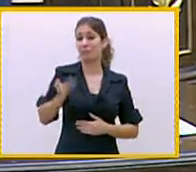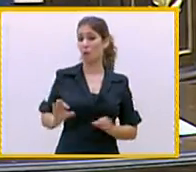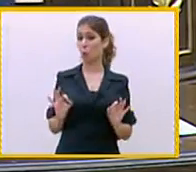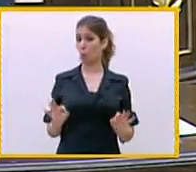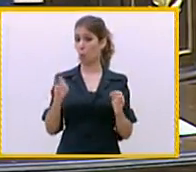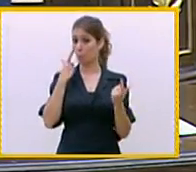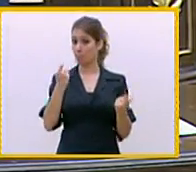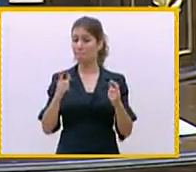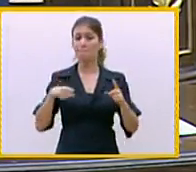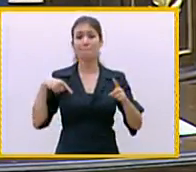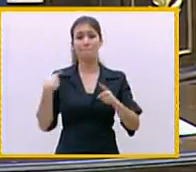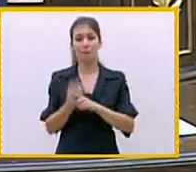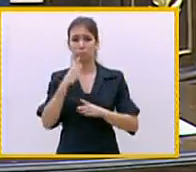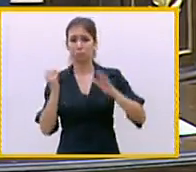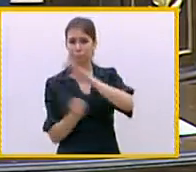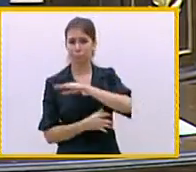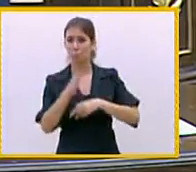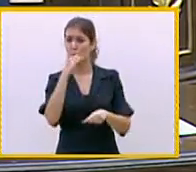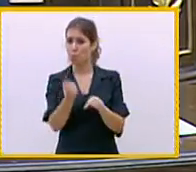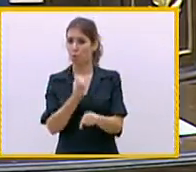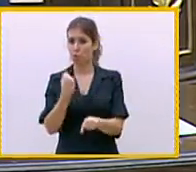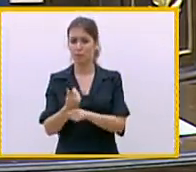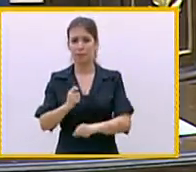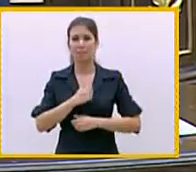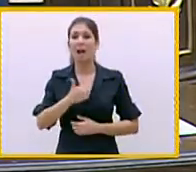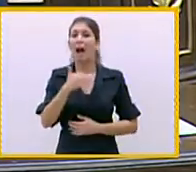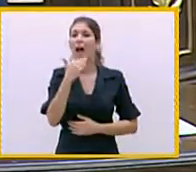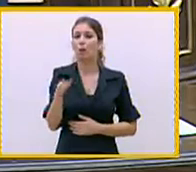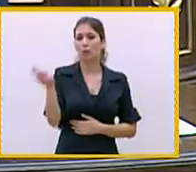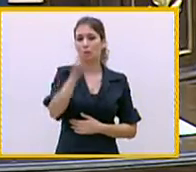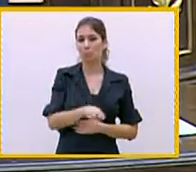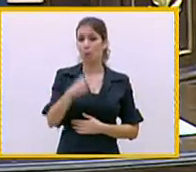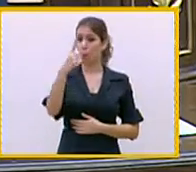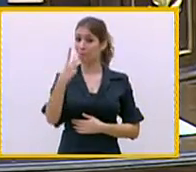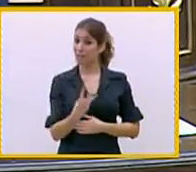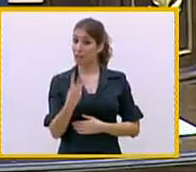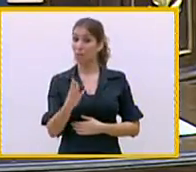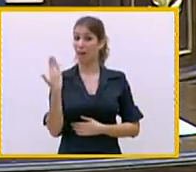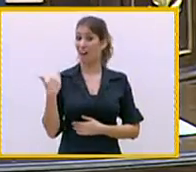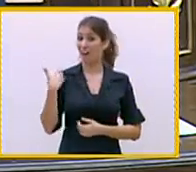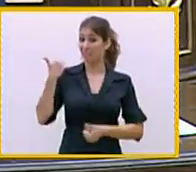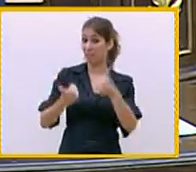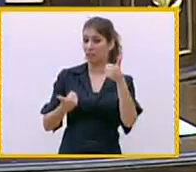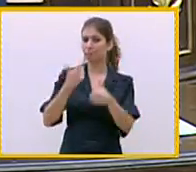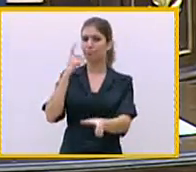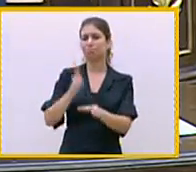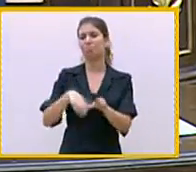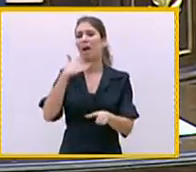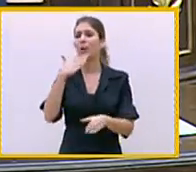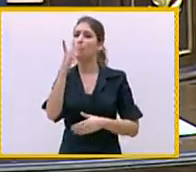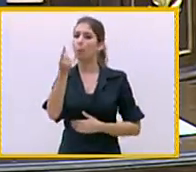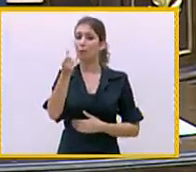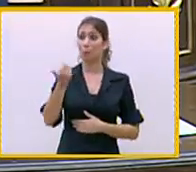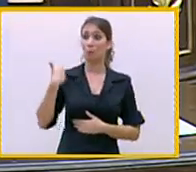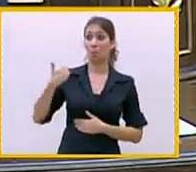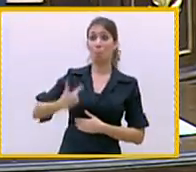las ganancias de productividad, han permitido recuperar 1/3 de la competitividad precio que habíamos perdido desde